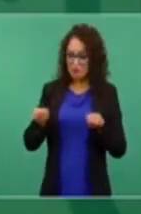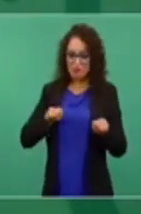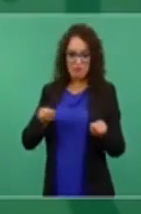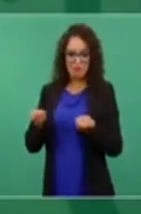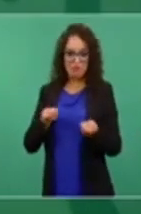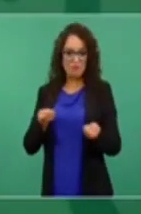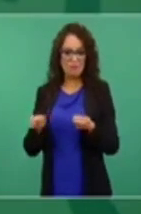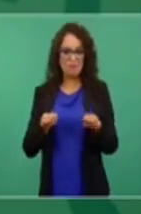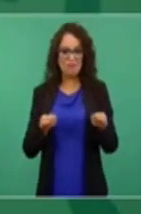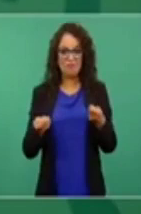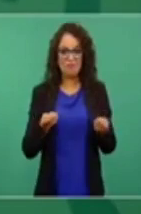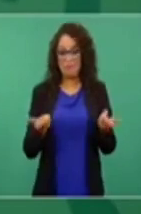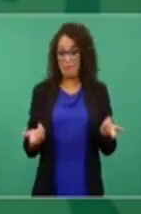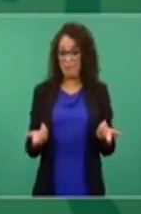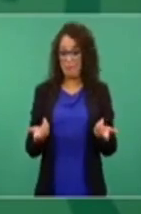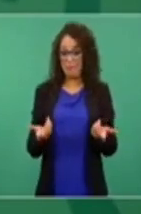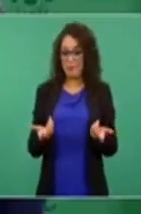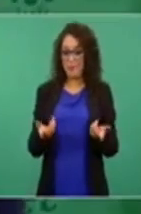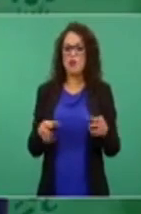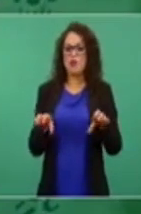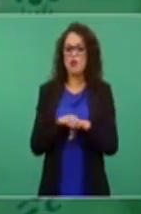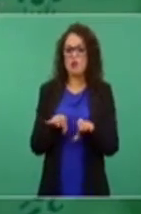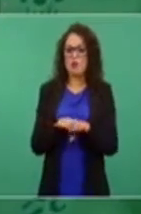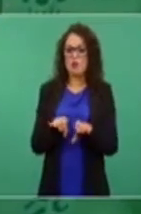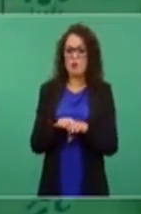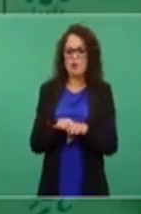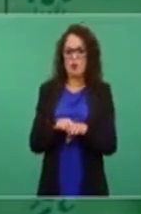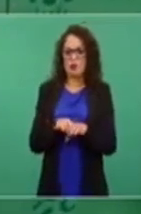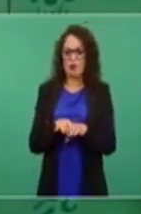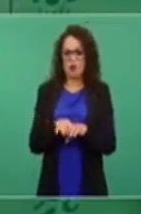De modo que para dominar a México no hacen falta